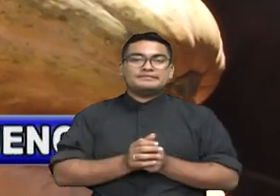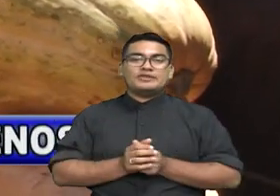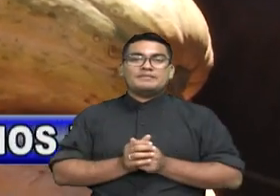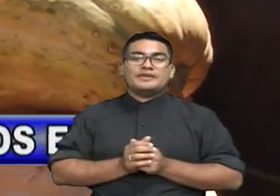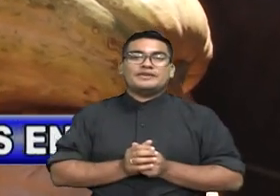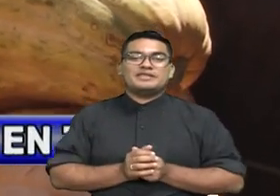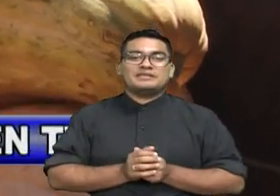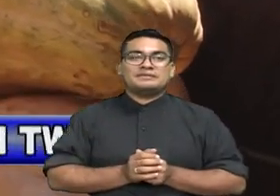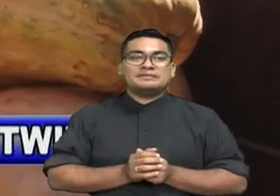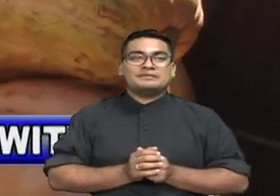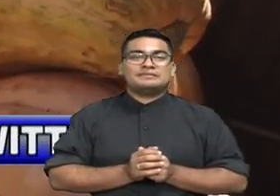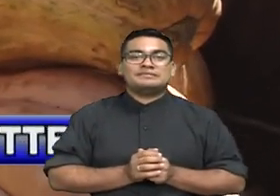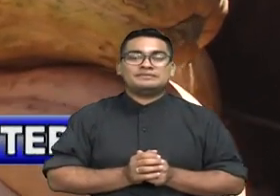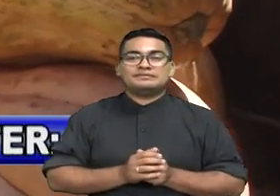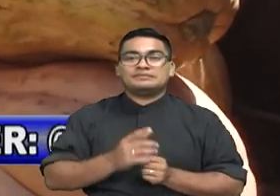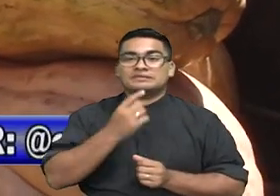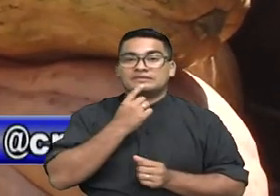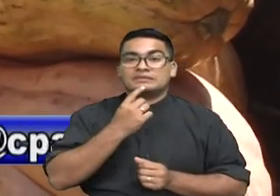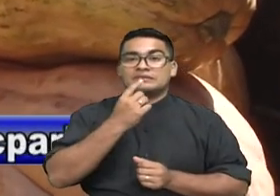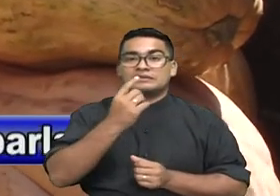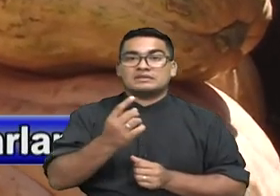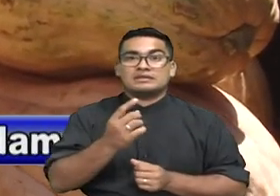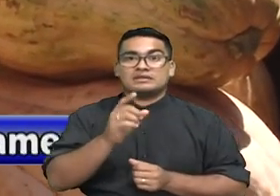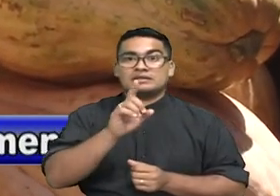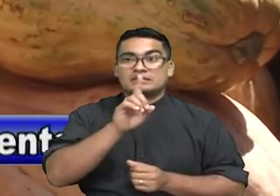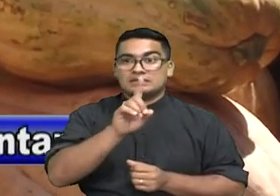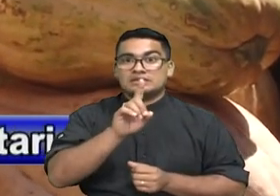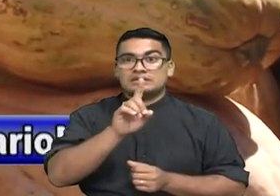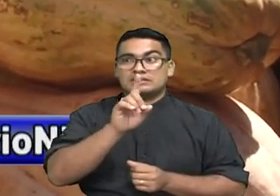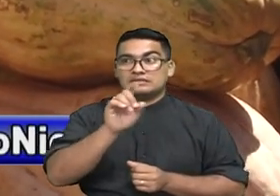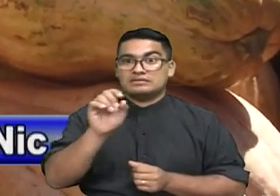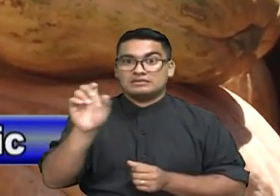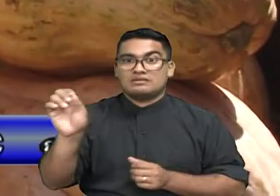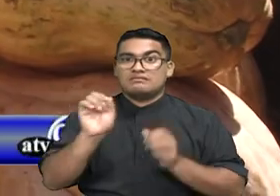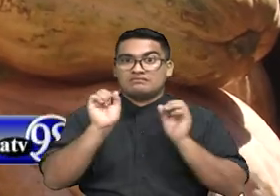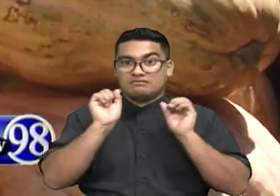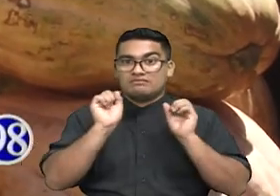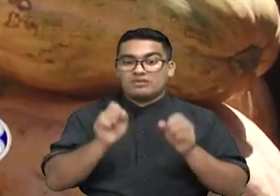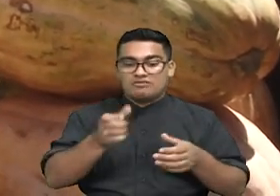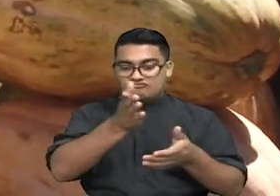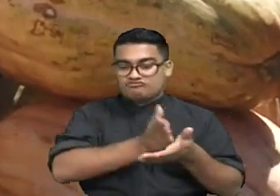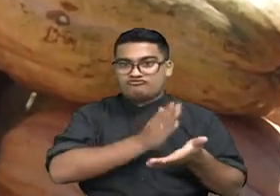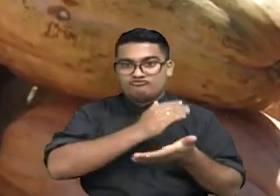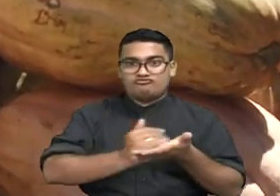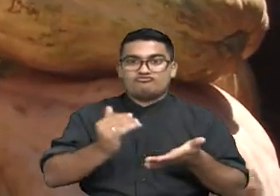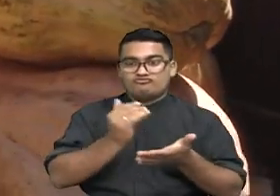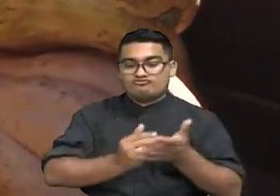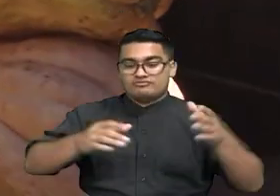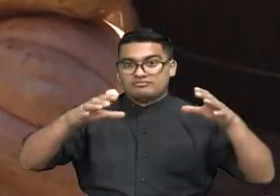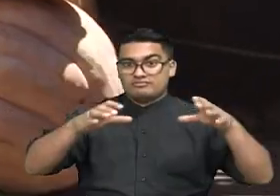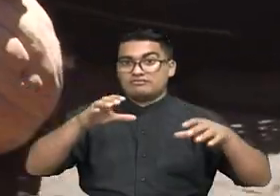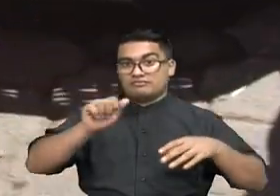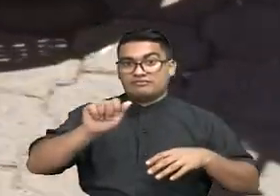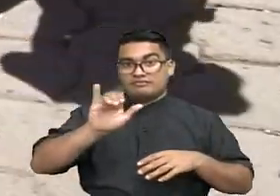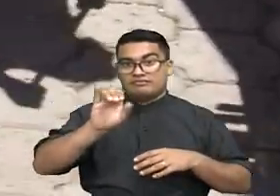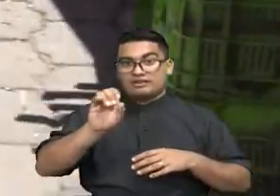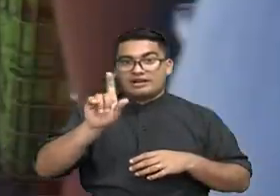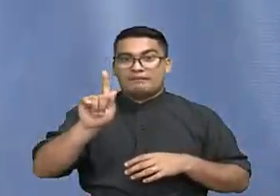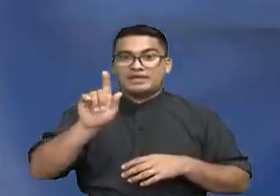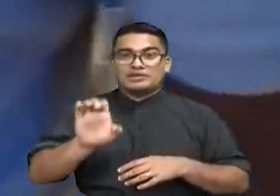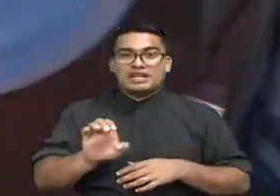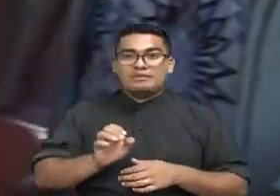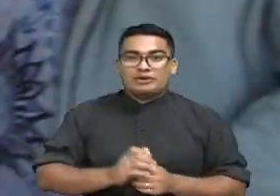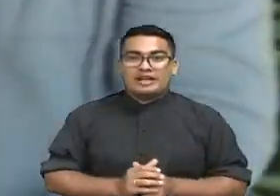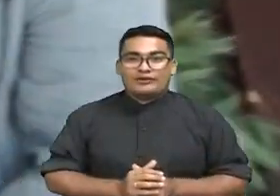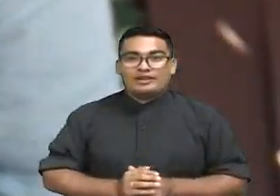trozos saldría un ayote de ese tamaño? Hasta 100 tuco, 100 pueden sacarle, porque es grande el ayote. ¿Y el limón cómo lo tienen? El